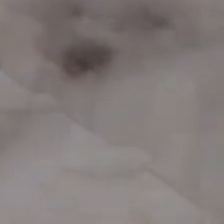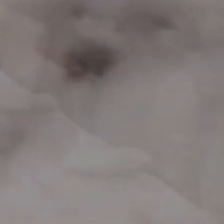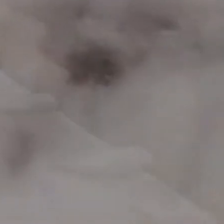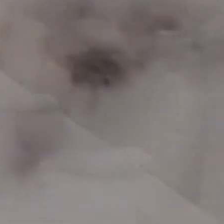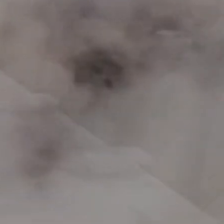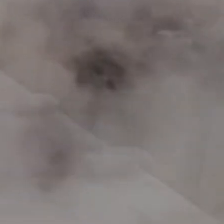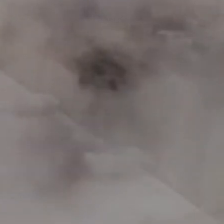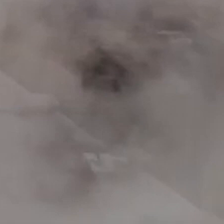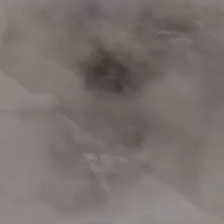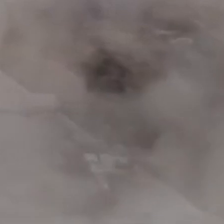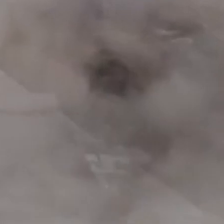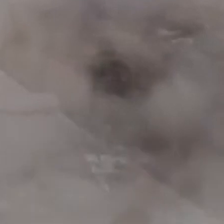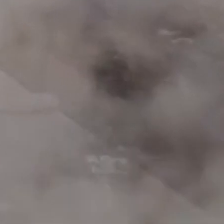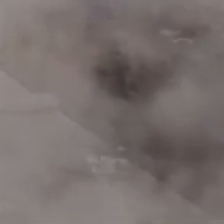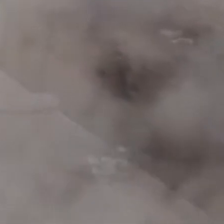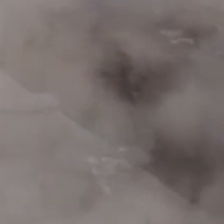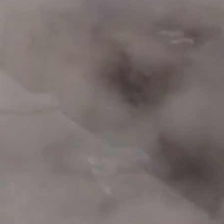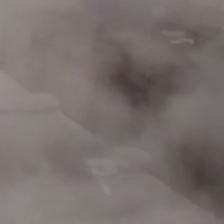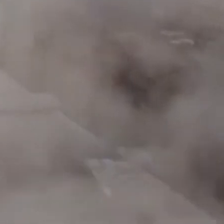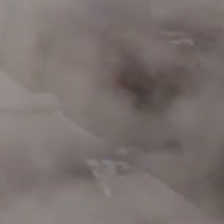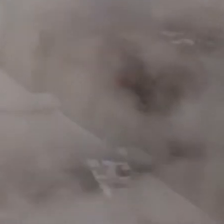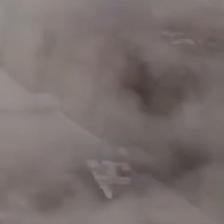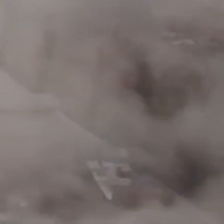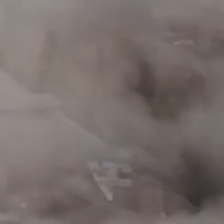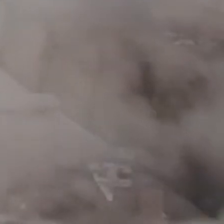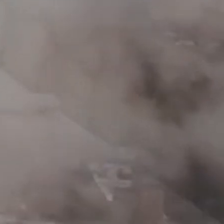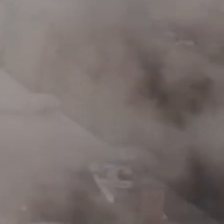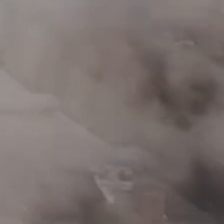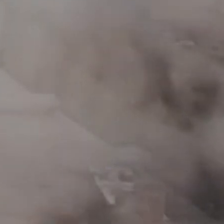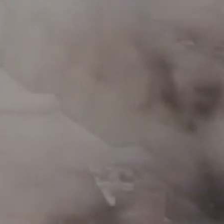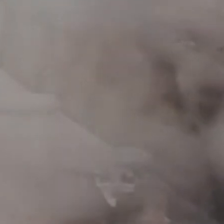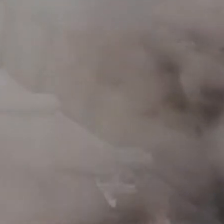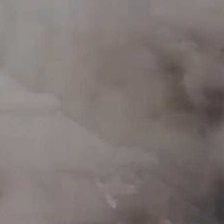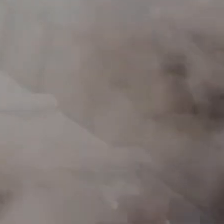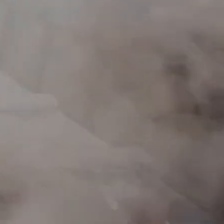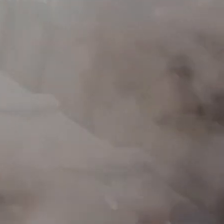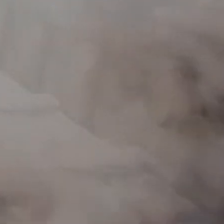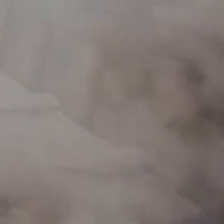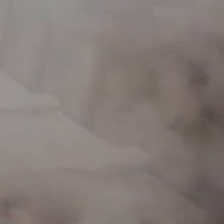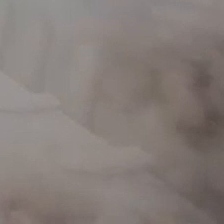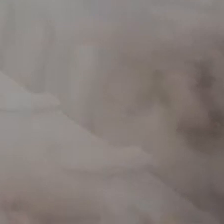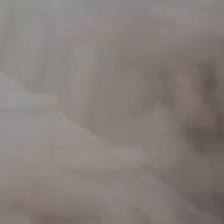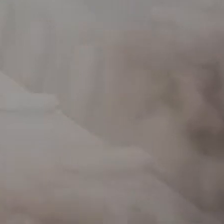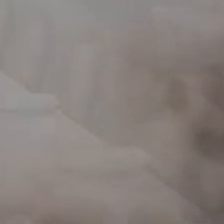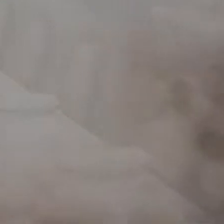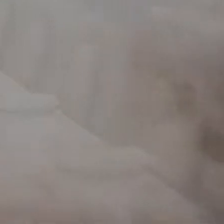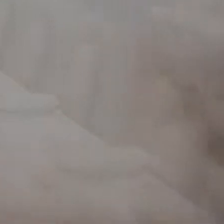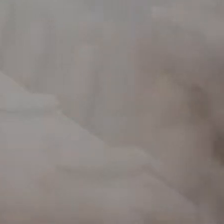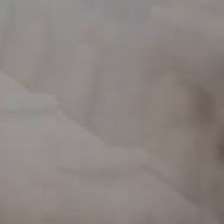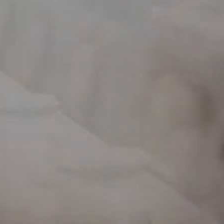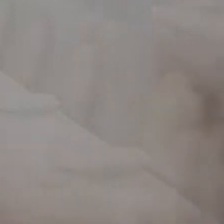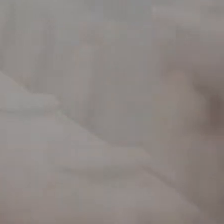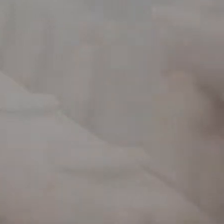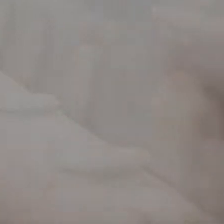Dile a Mefiboset que el rey lo mandó a llamar. Y mirándole a los ojos le dijo